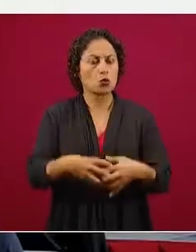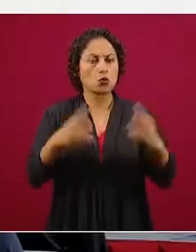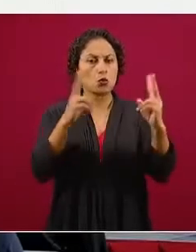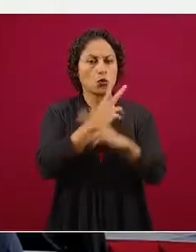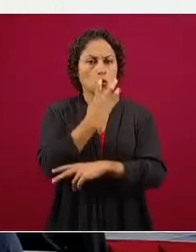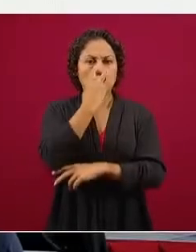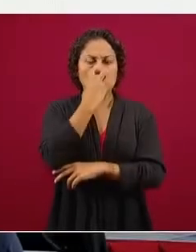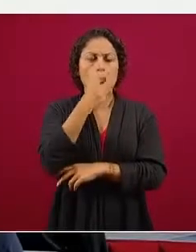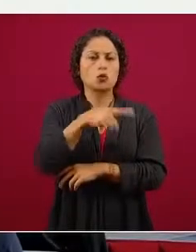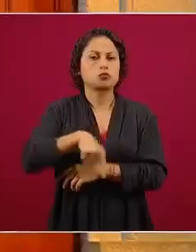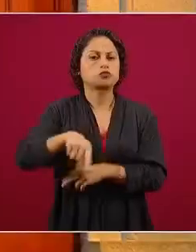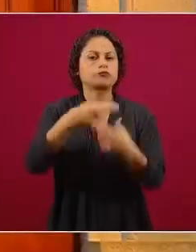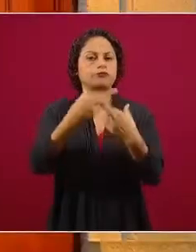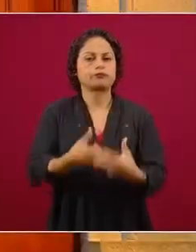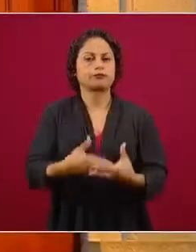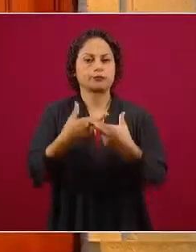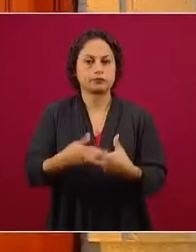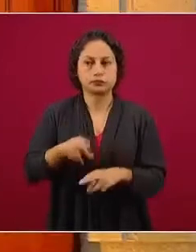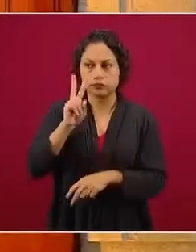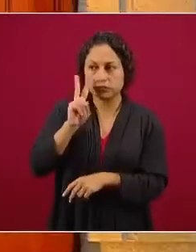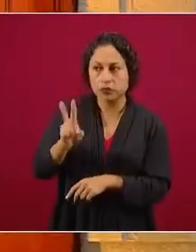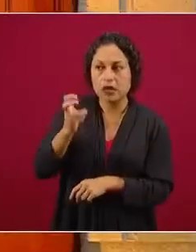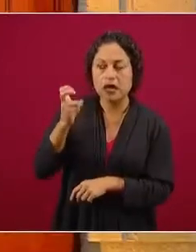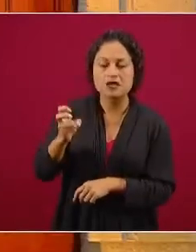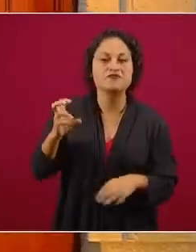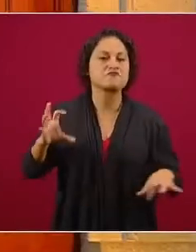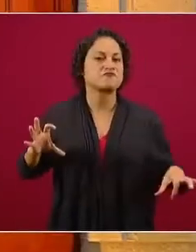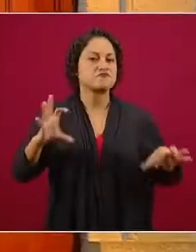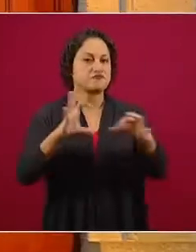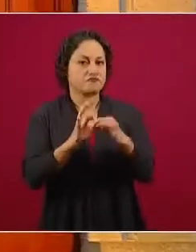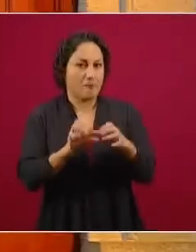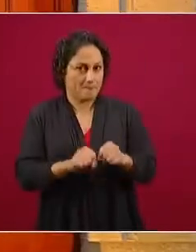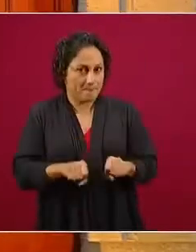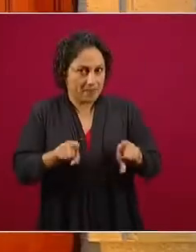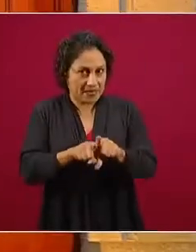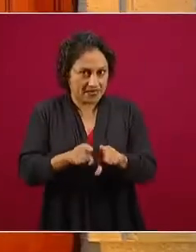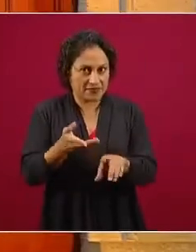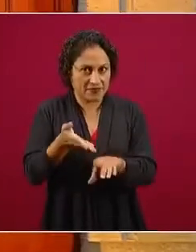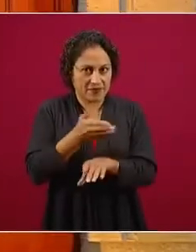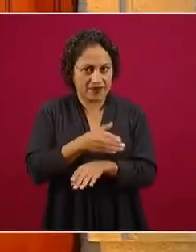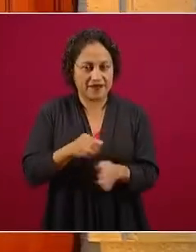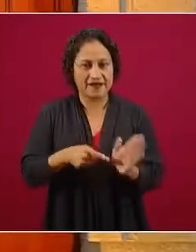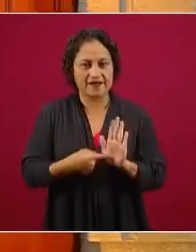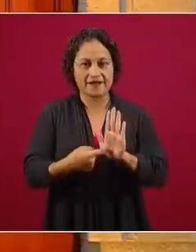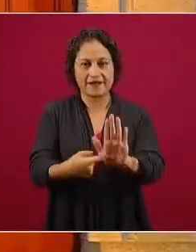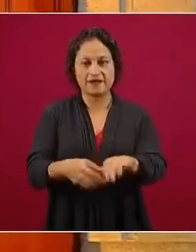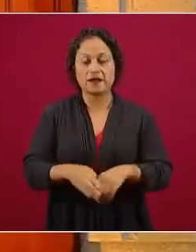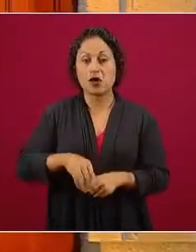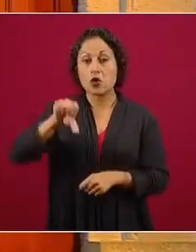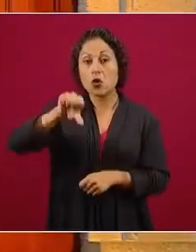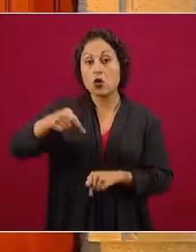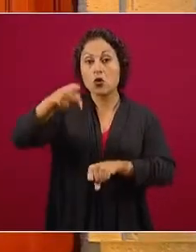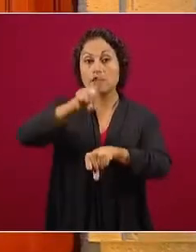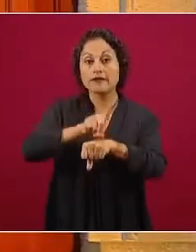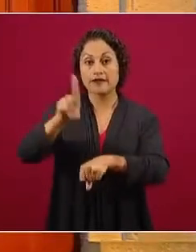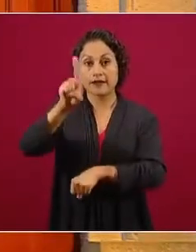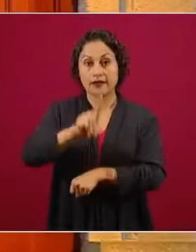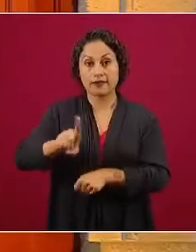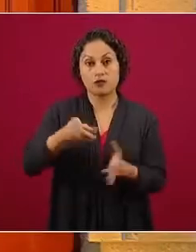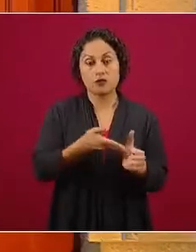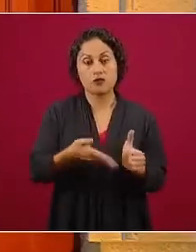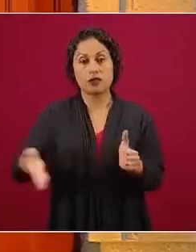es un indicador que es congruente con los datos que estamos viendo. Hoy es domingo, estamos iniciando una